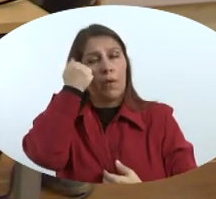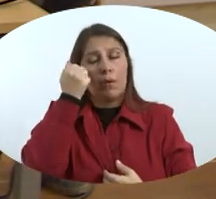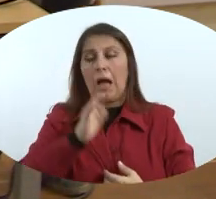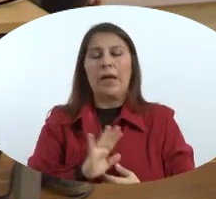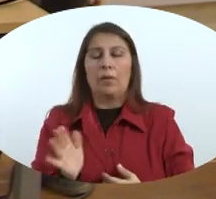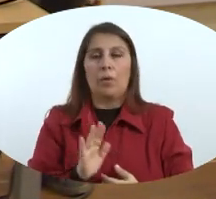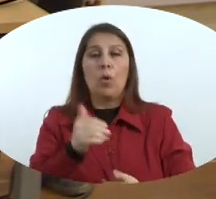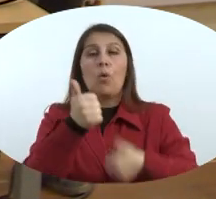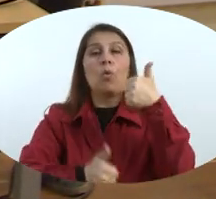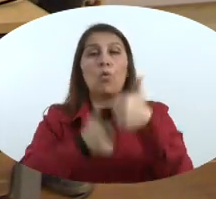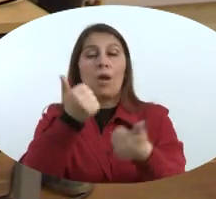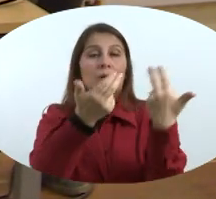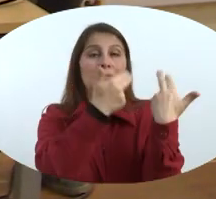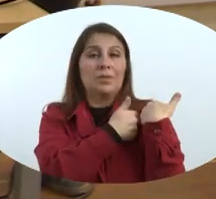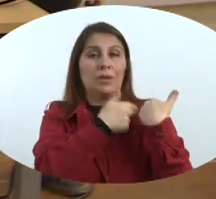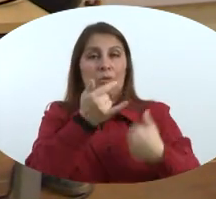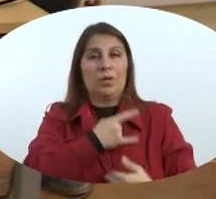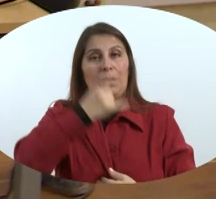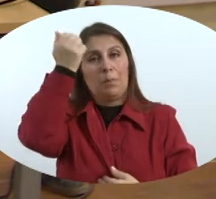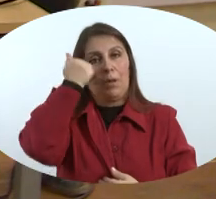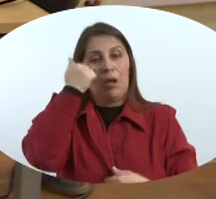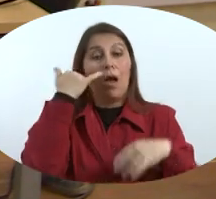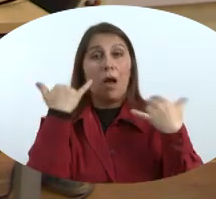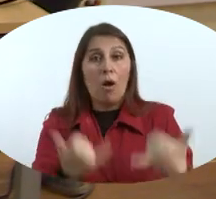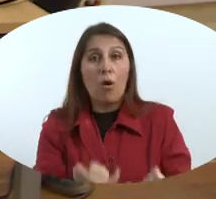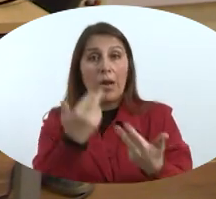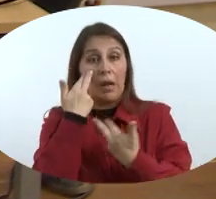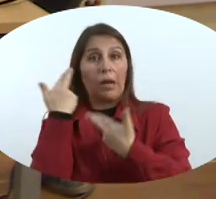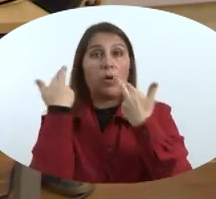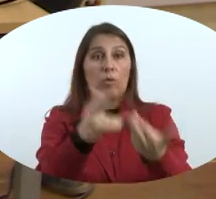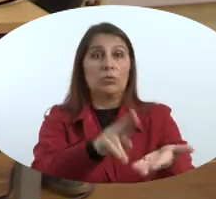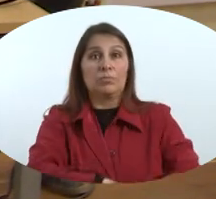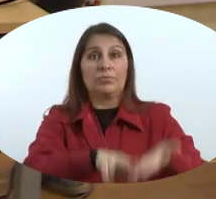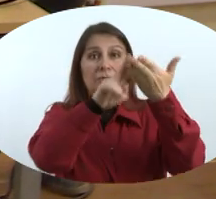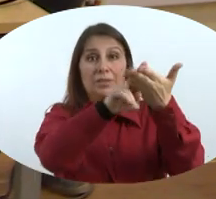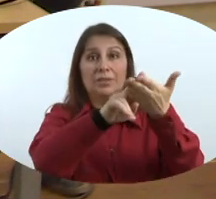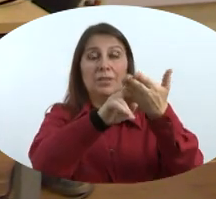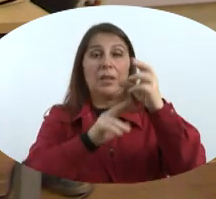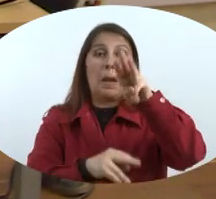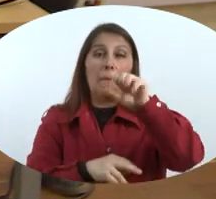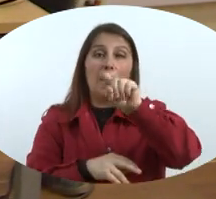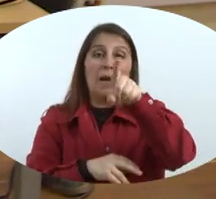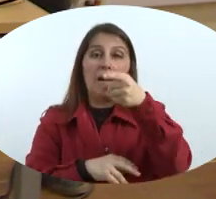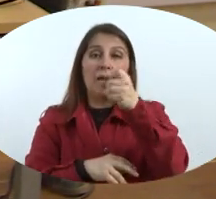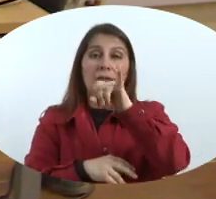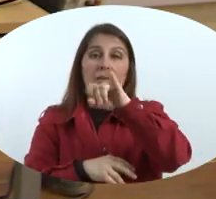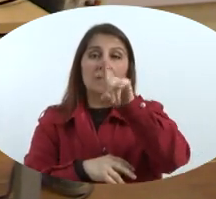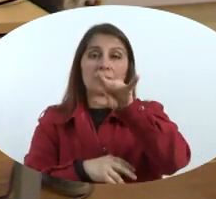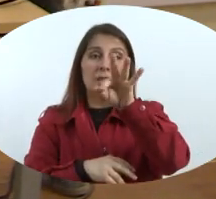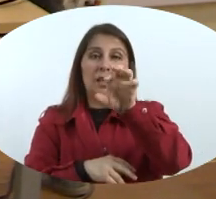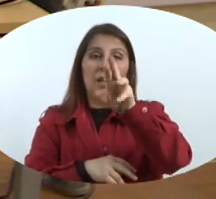reivindicaciones cuál es el papel de la apn en las actuales reivindicaciones del magisterio